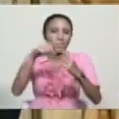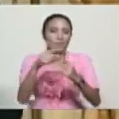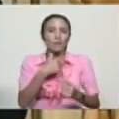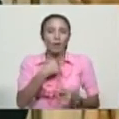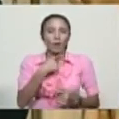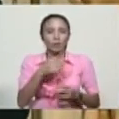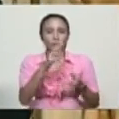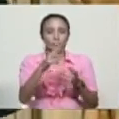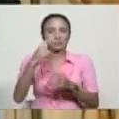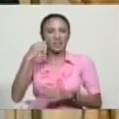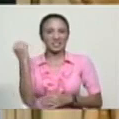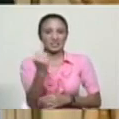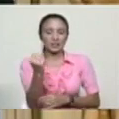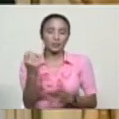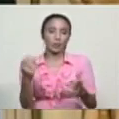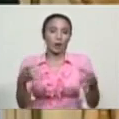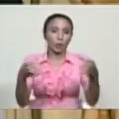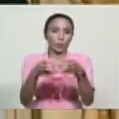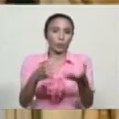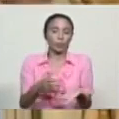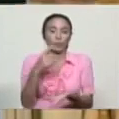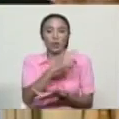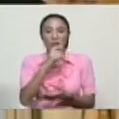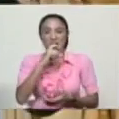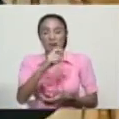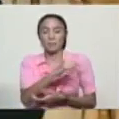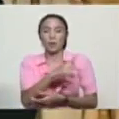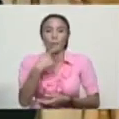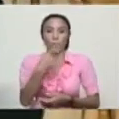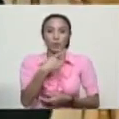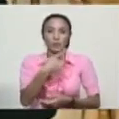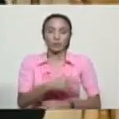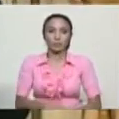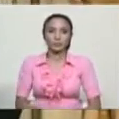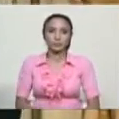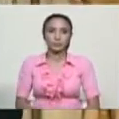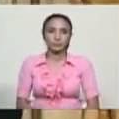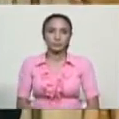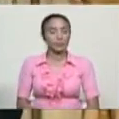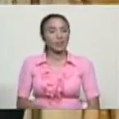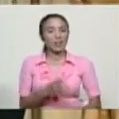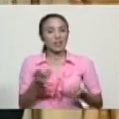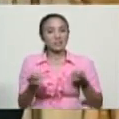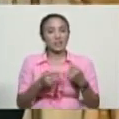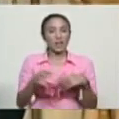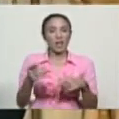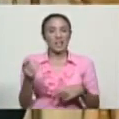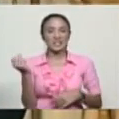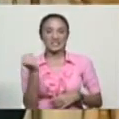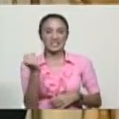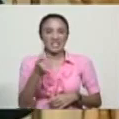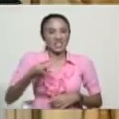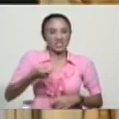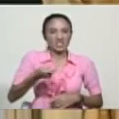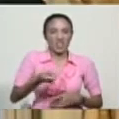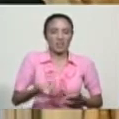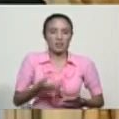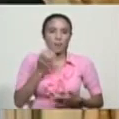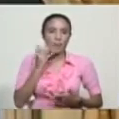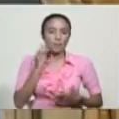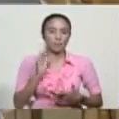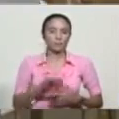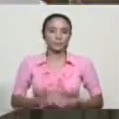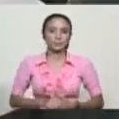o asesinándolo a sus adversarios políticos, a la derecha conspiradora, a la derecha